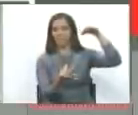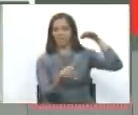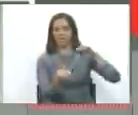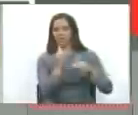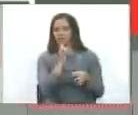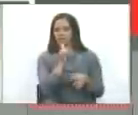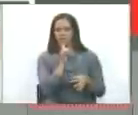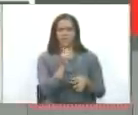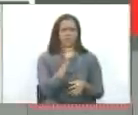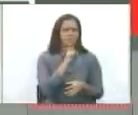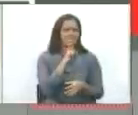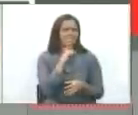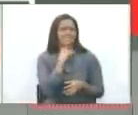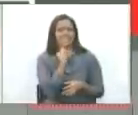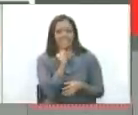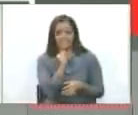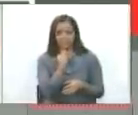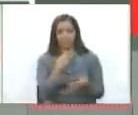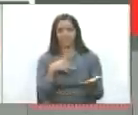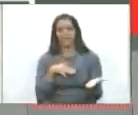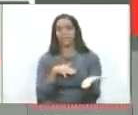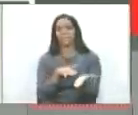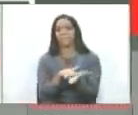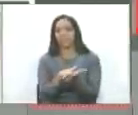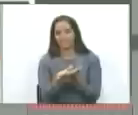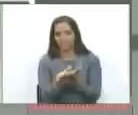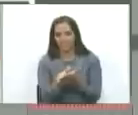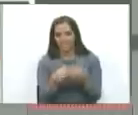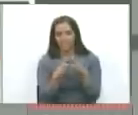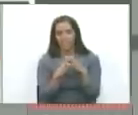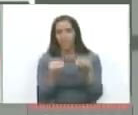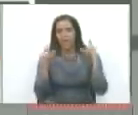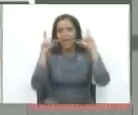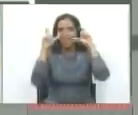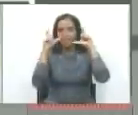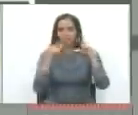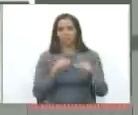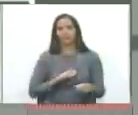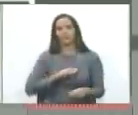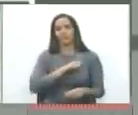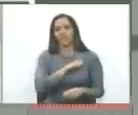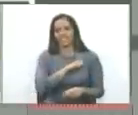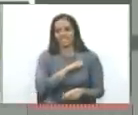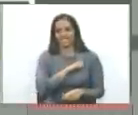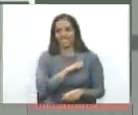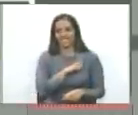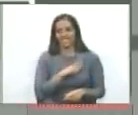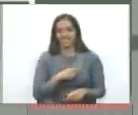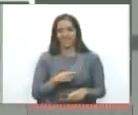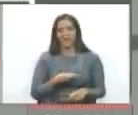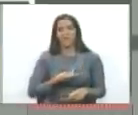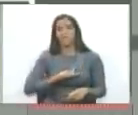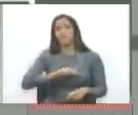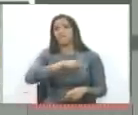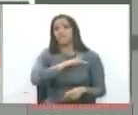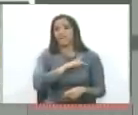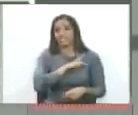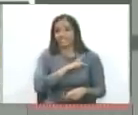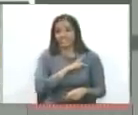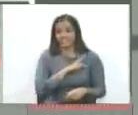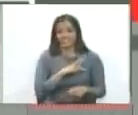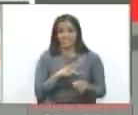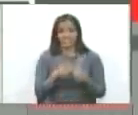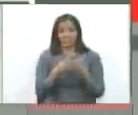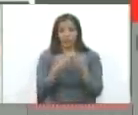ultrasecreto. Y resulta que todas las fotos falsas, todas las fotos eran de la guerrilla colombiana